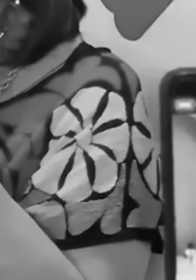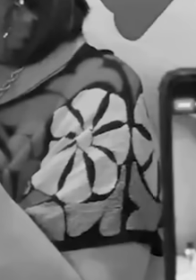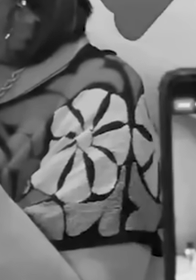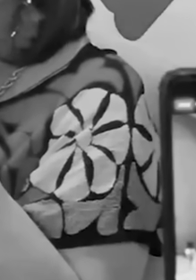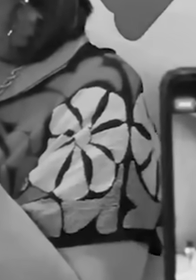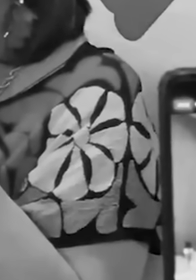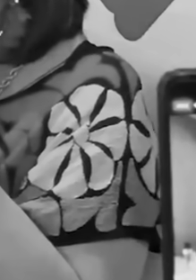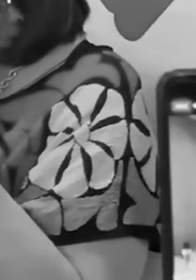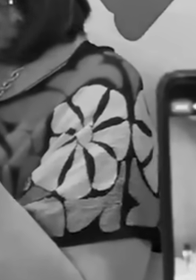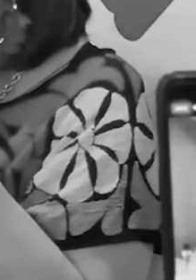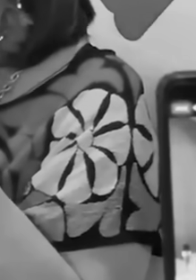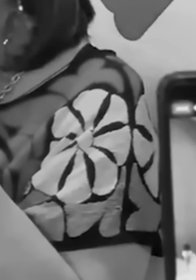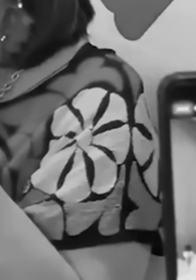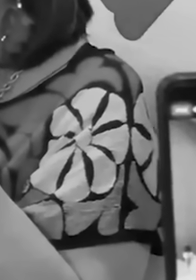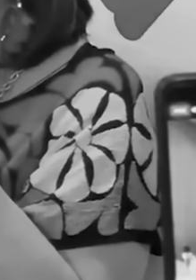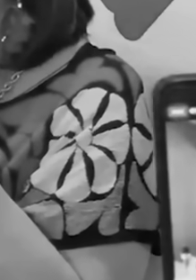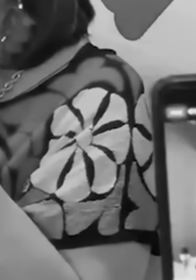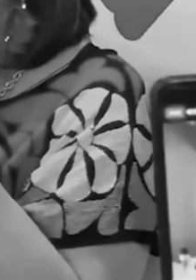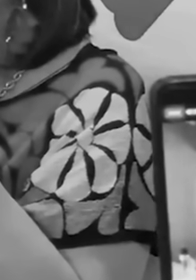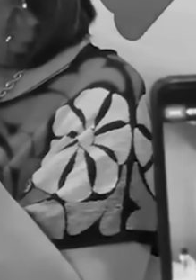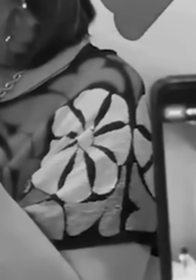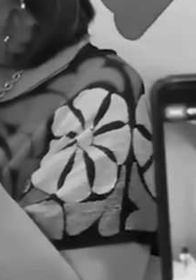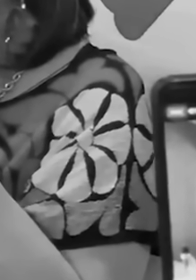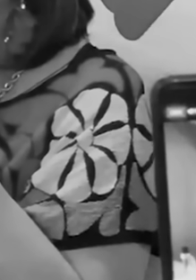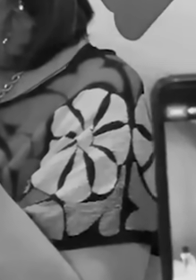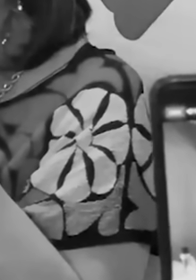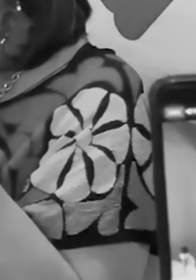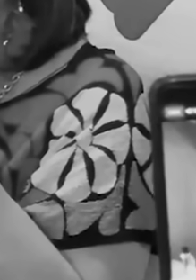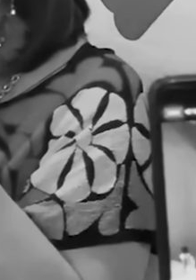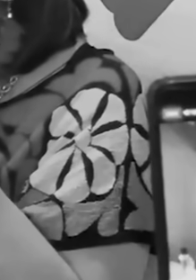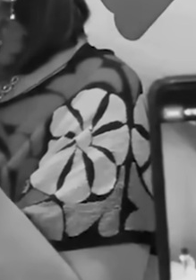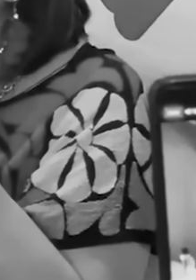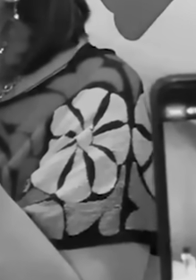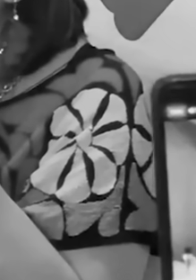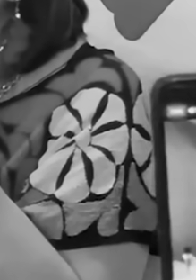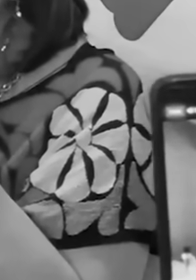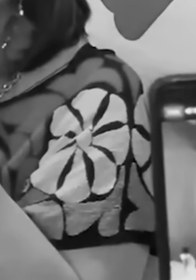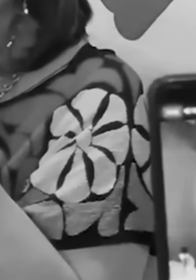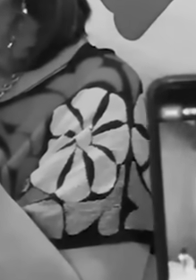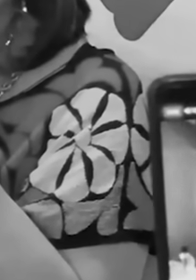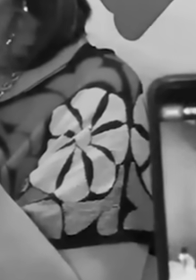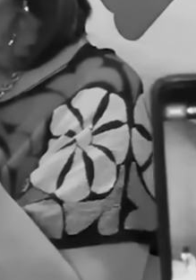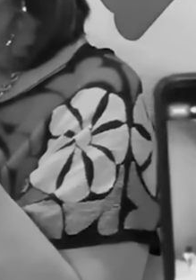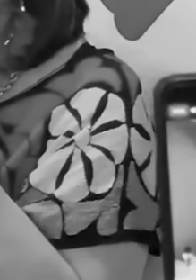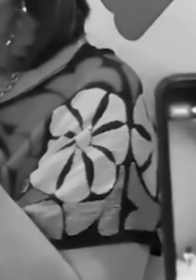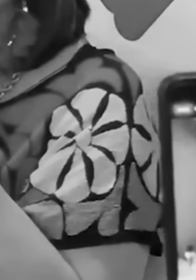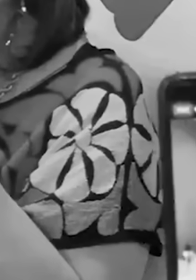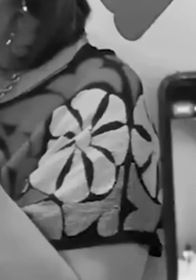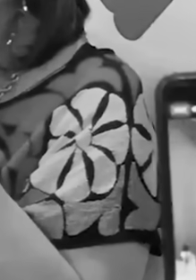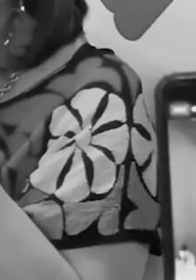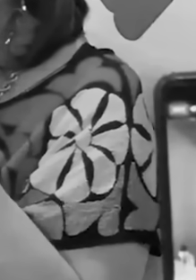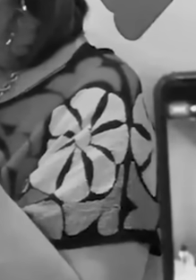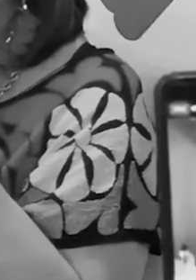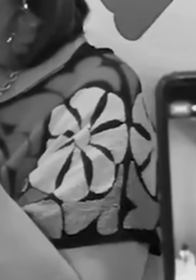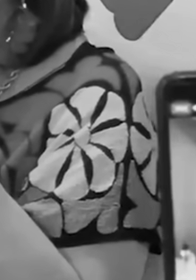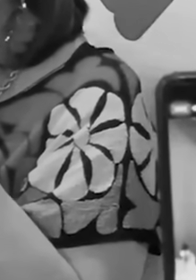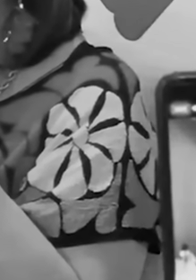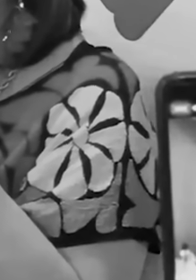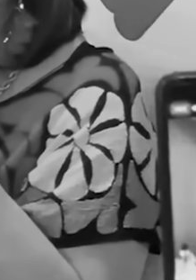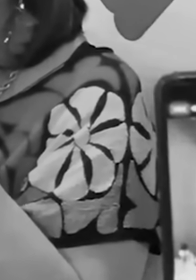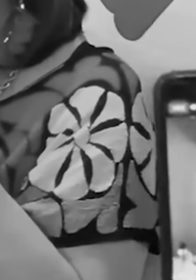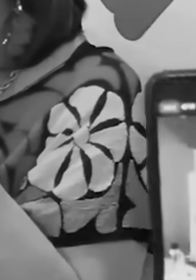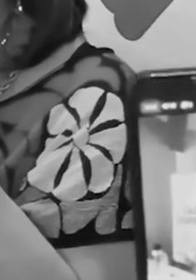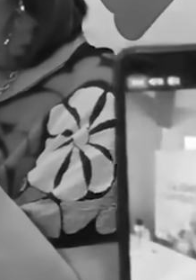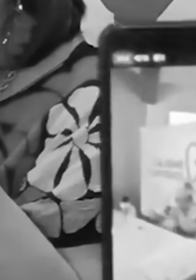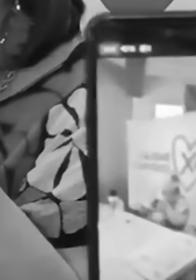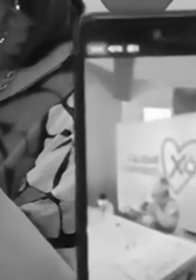a cambio de pedirle dinero. Esa es la preocupación que yo tengo con la información fiscal. Y segundo, hoy he presentado la denuncia en contra del presidente de la